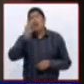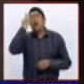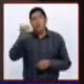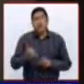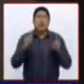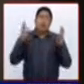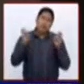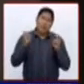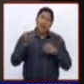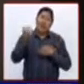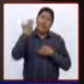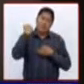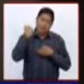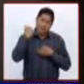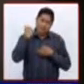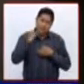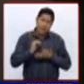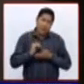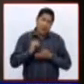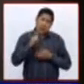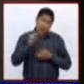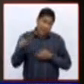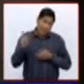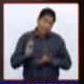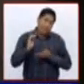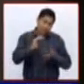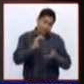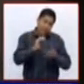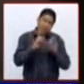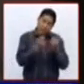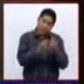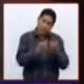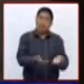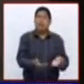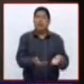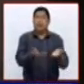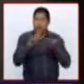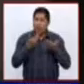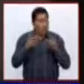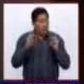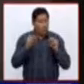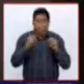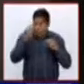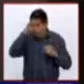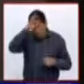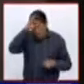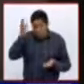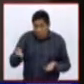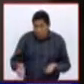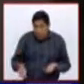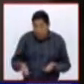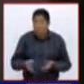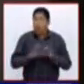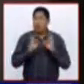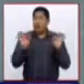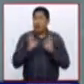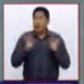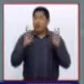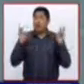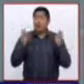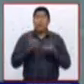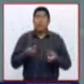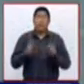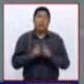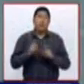porque el tema es del anticrético que se le debe. No se ve. Usted no sabe nada del tema.